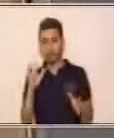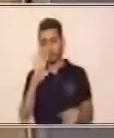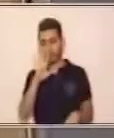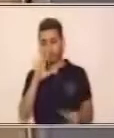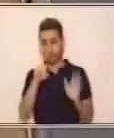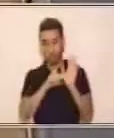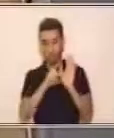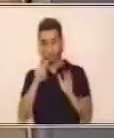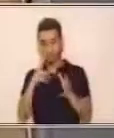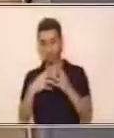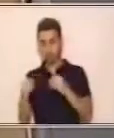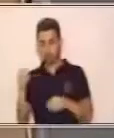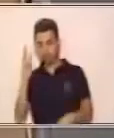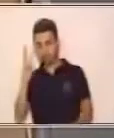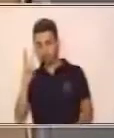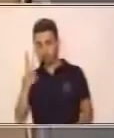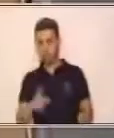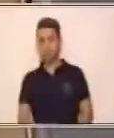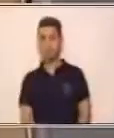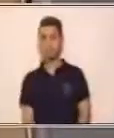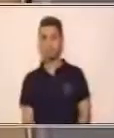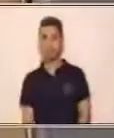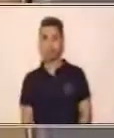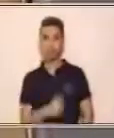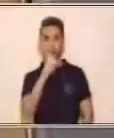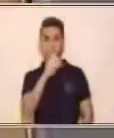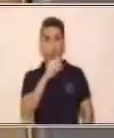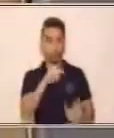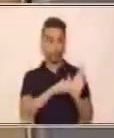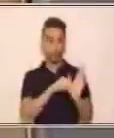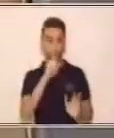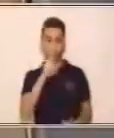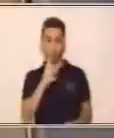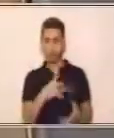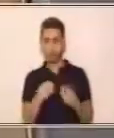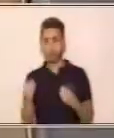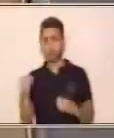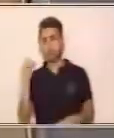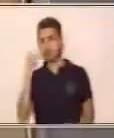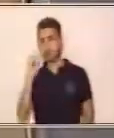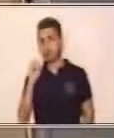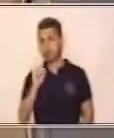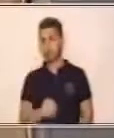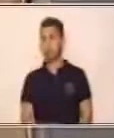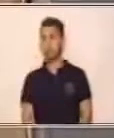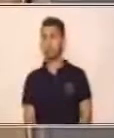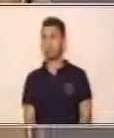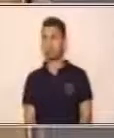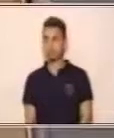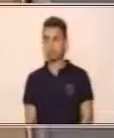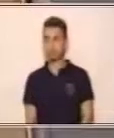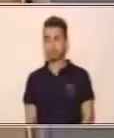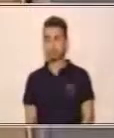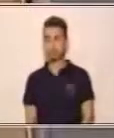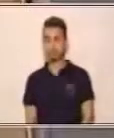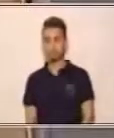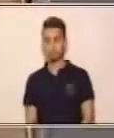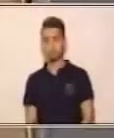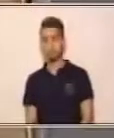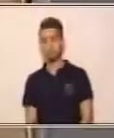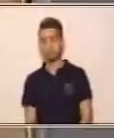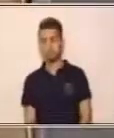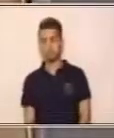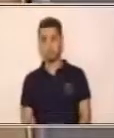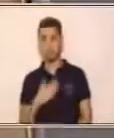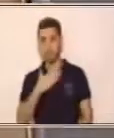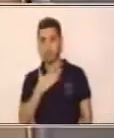2, me queda 3. Muy bien, a 1 le quito 1, me queda 0. Tengo ahí entonces un caso especial